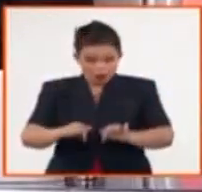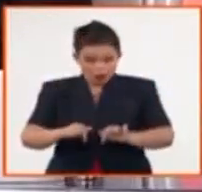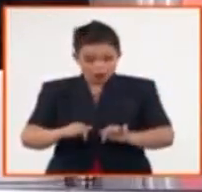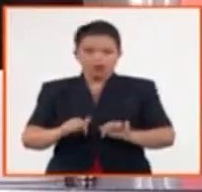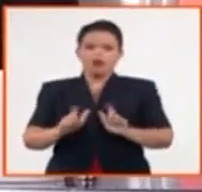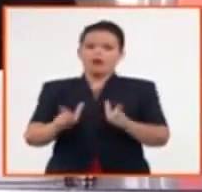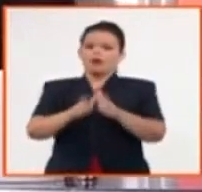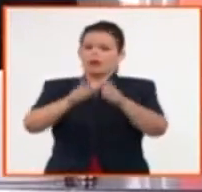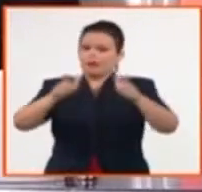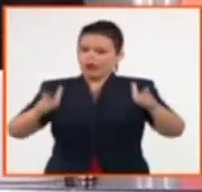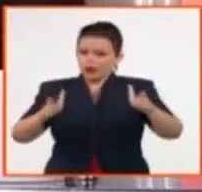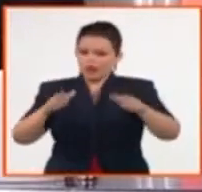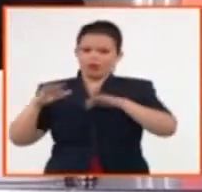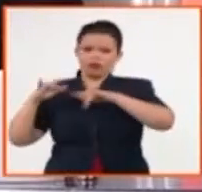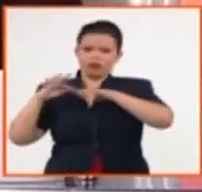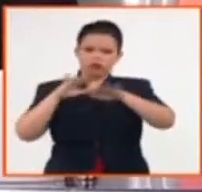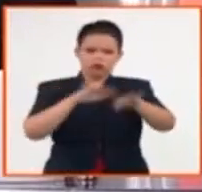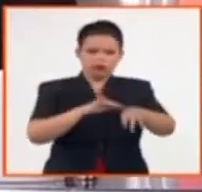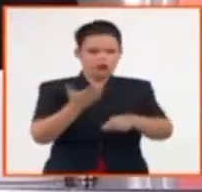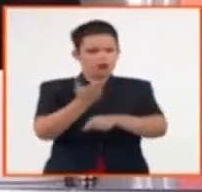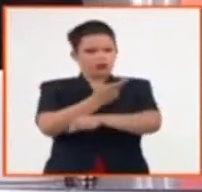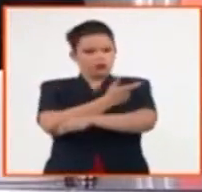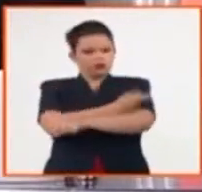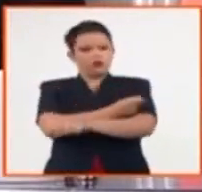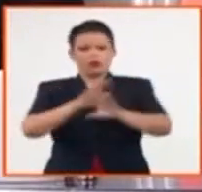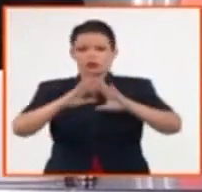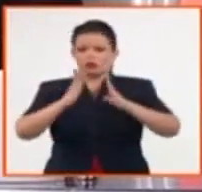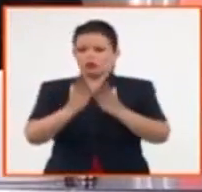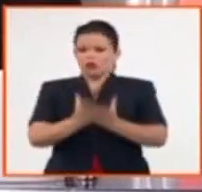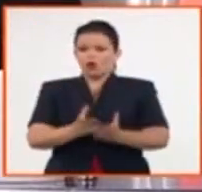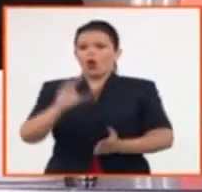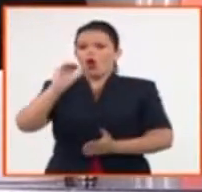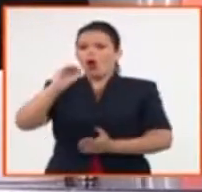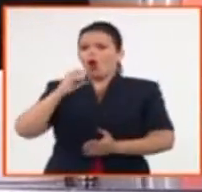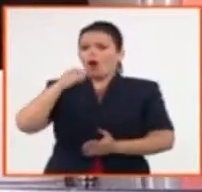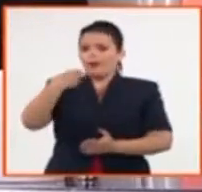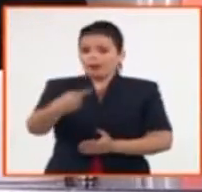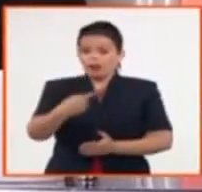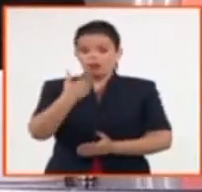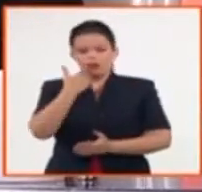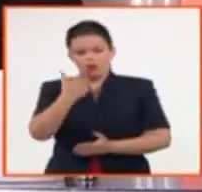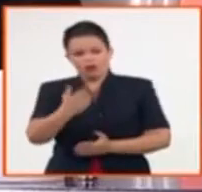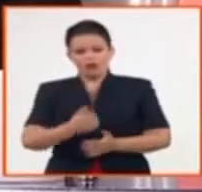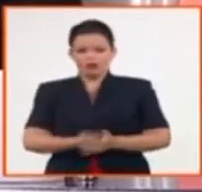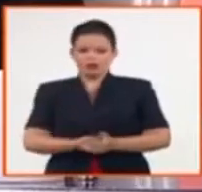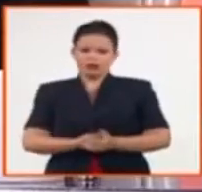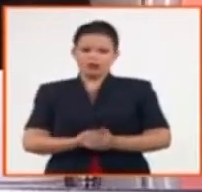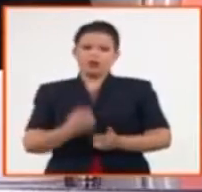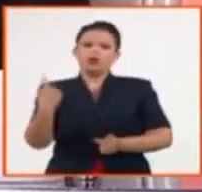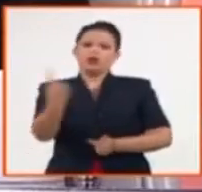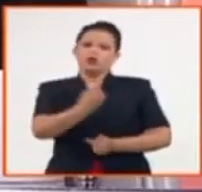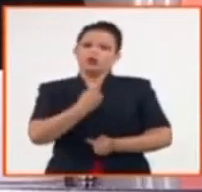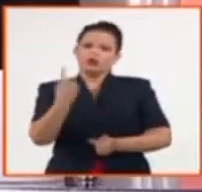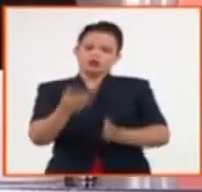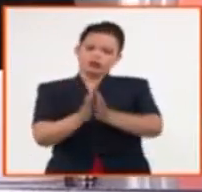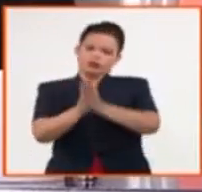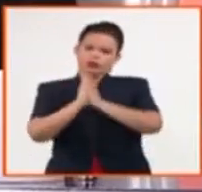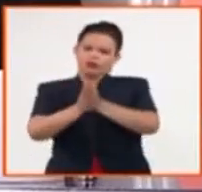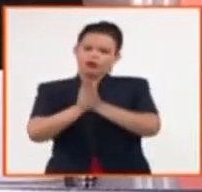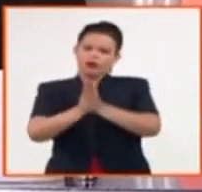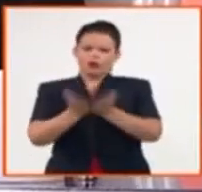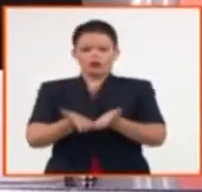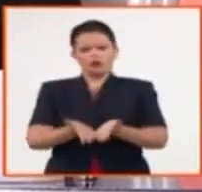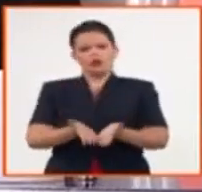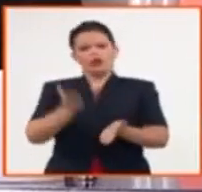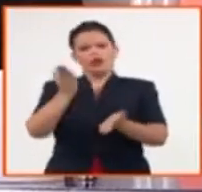de la población con respecto a la manera en que se ha organizado este proceso de vacunación, pero insistimos en que no se nos queden sin vacunar a los estudiantes, que eso eleva